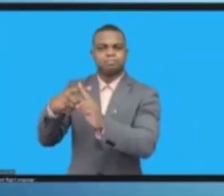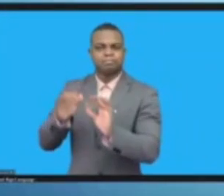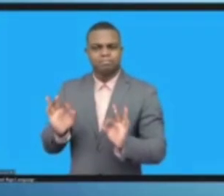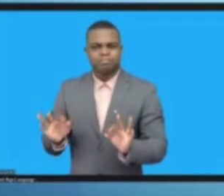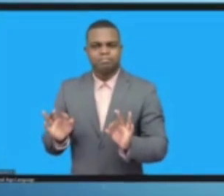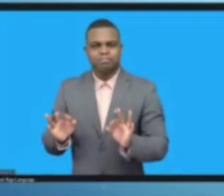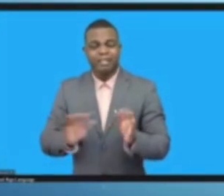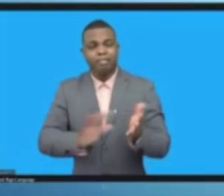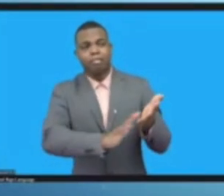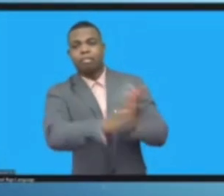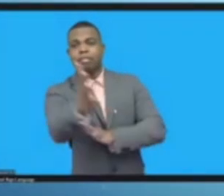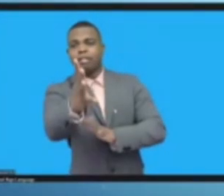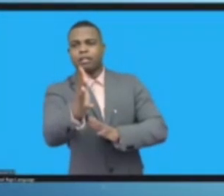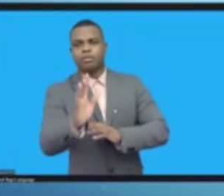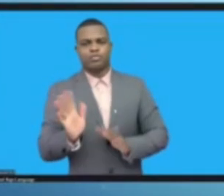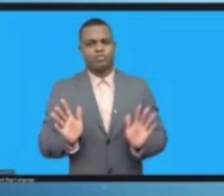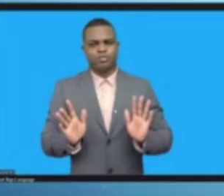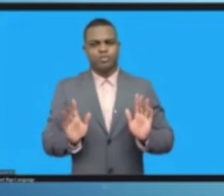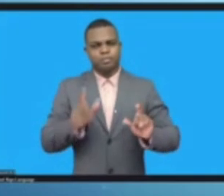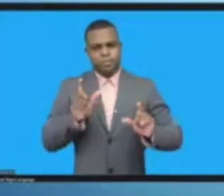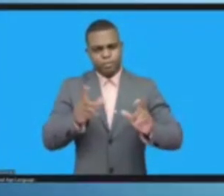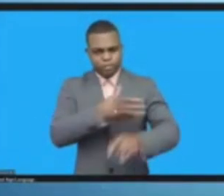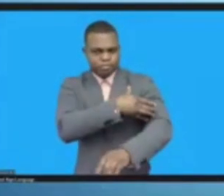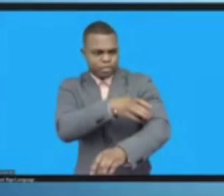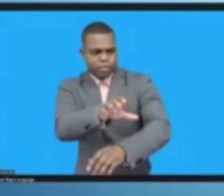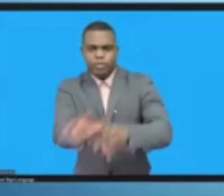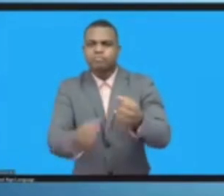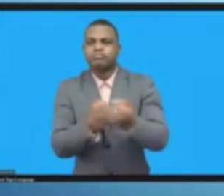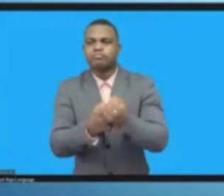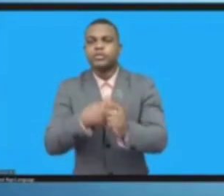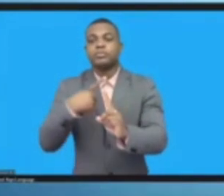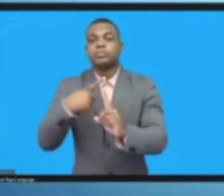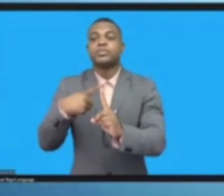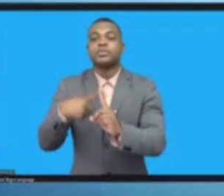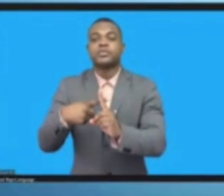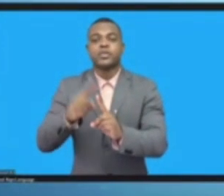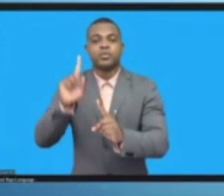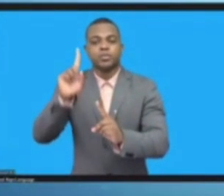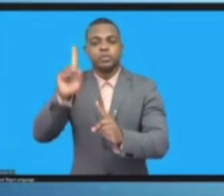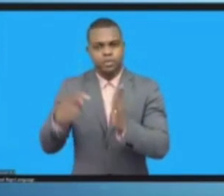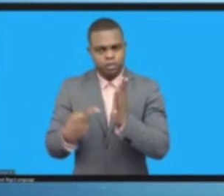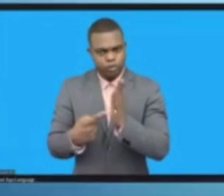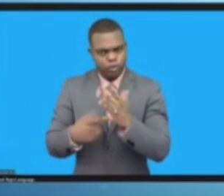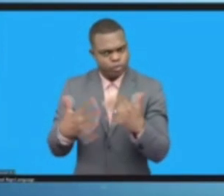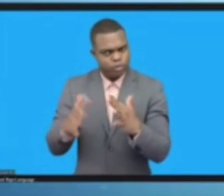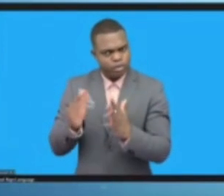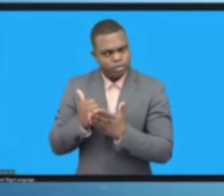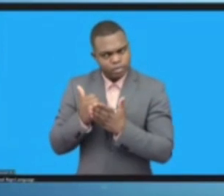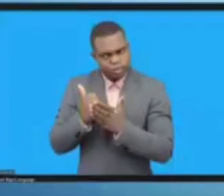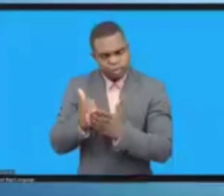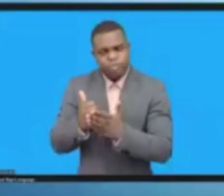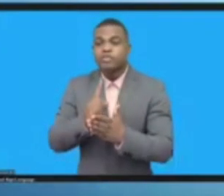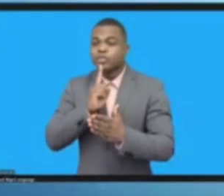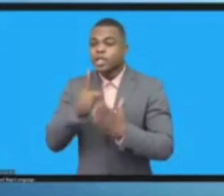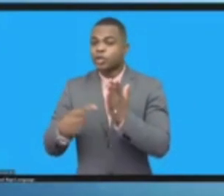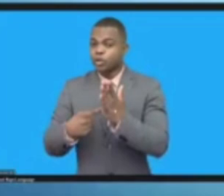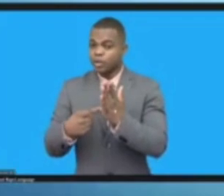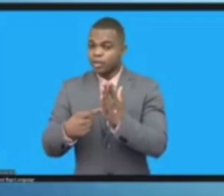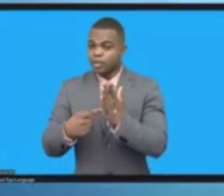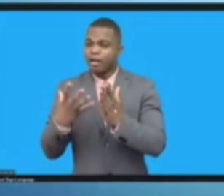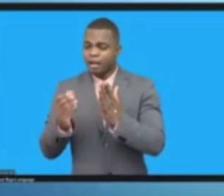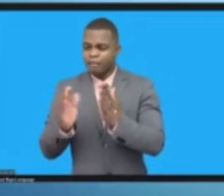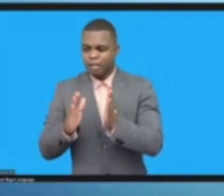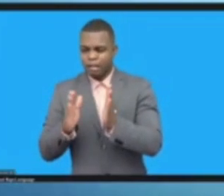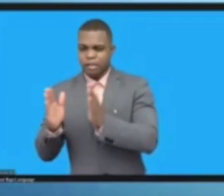quisiera finalizar volviendo nuevamente a las palabras de cofia Nan lo que la